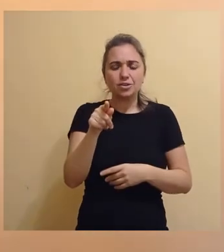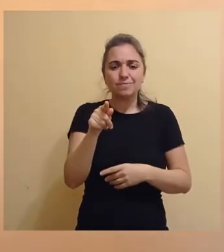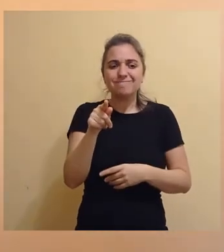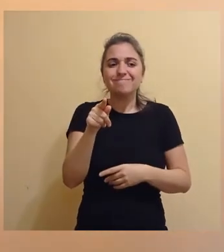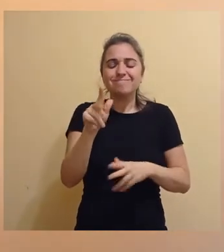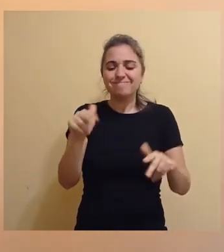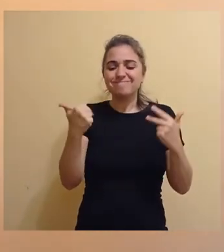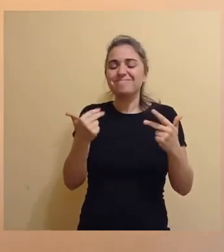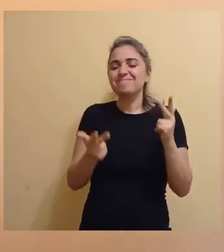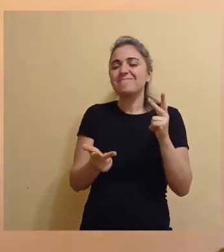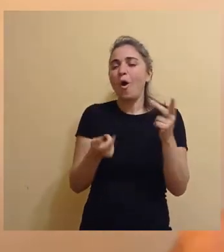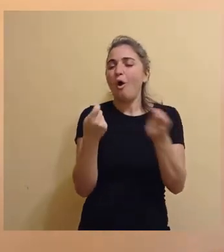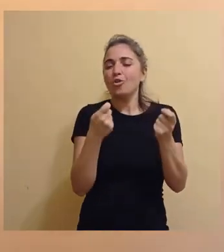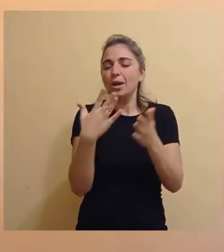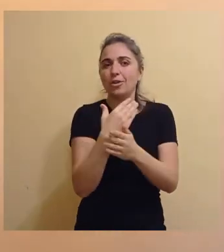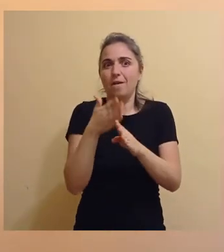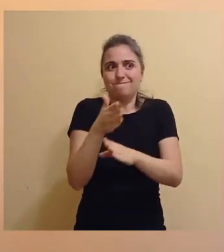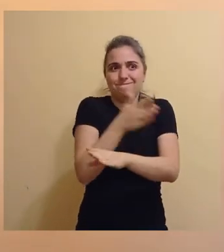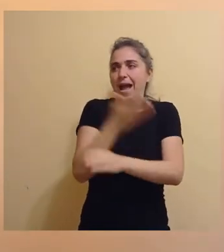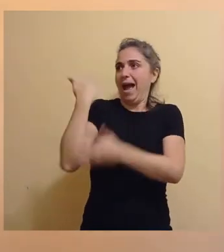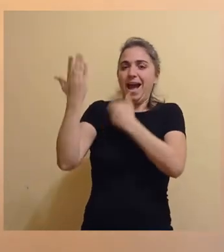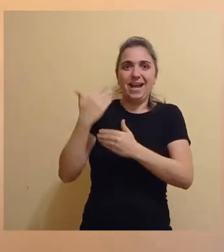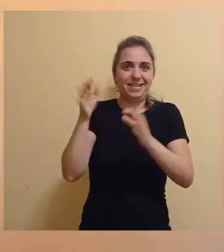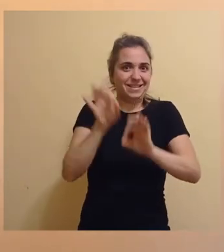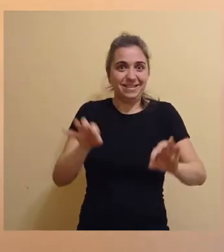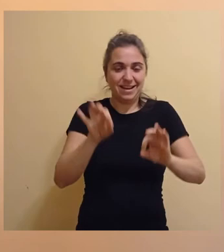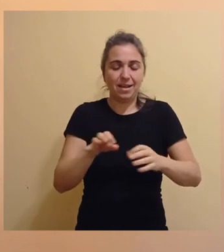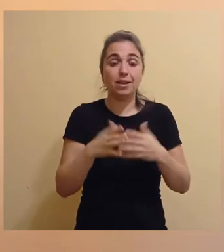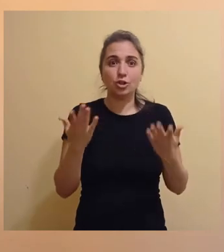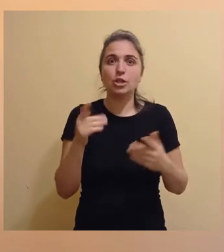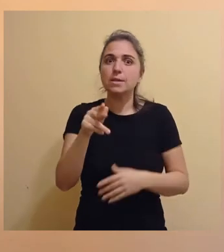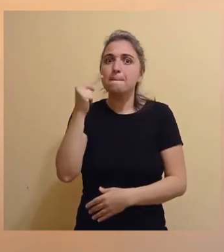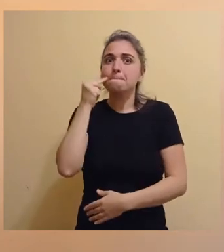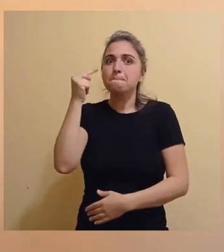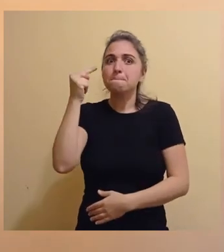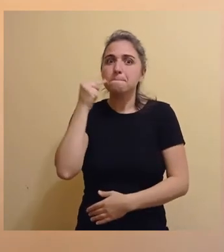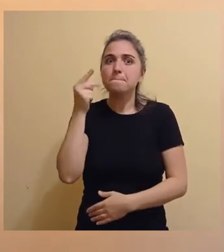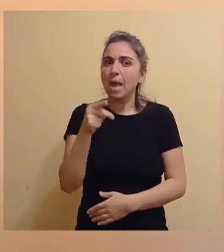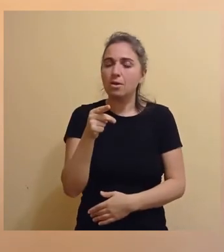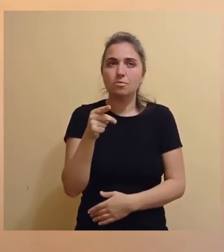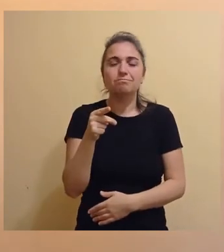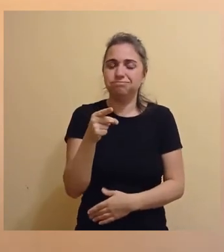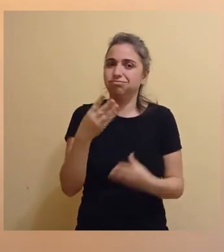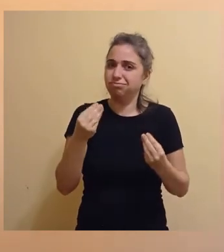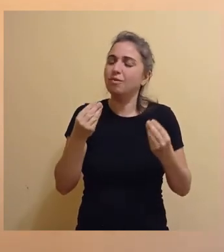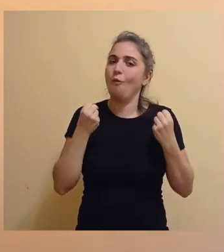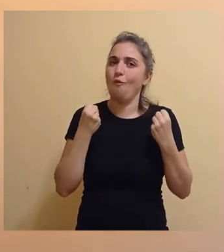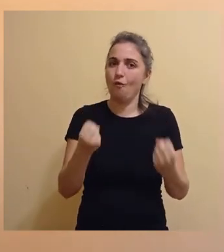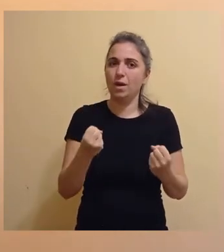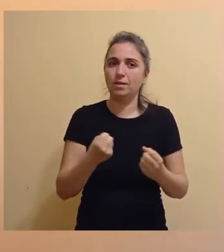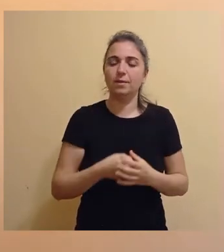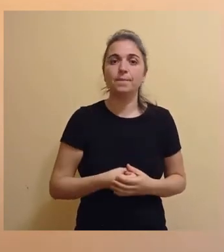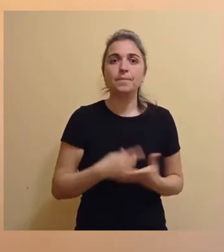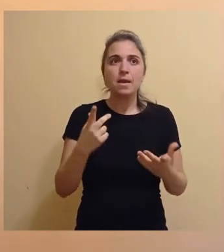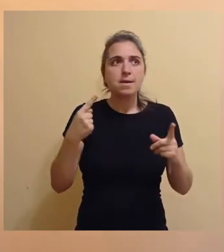Es como que te permite controlarlo todo. Antes no pasaba esto. Entonces, por supuesto que el miedo es como mucho